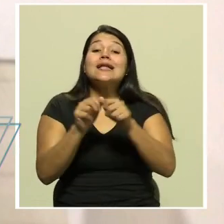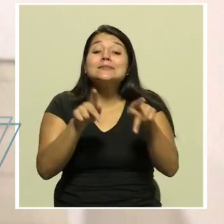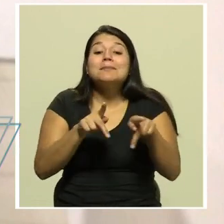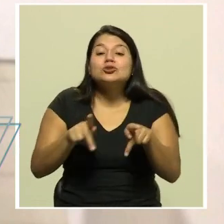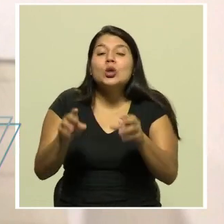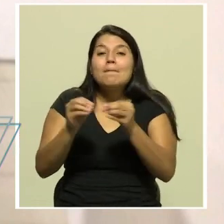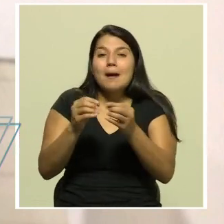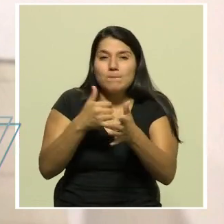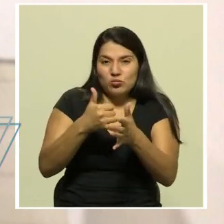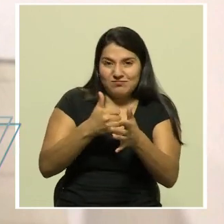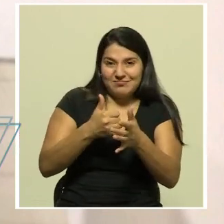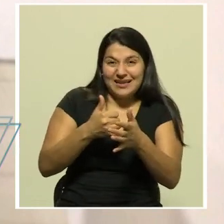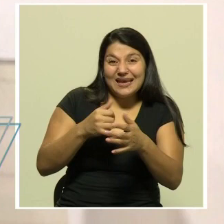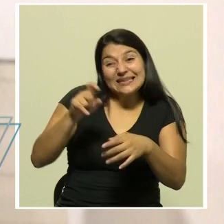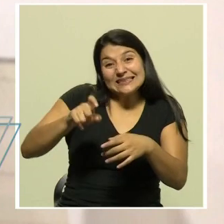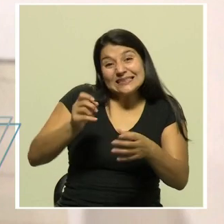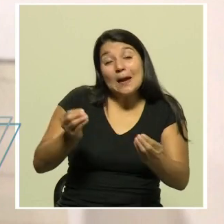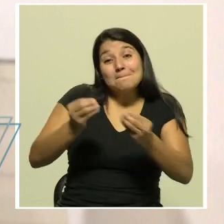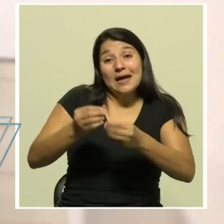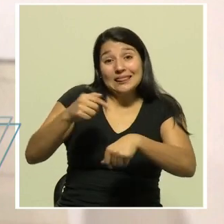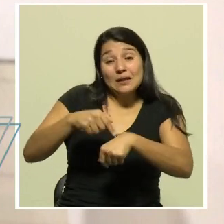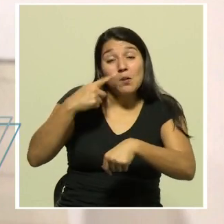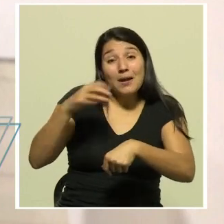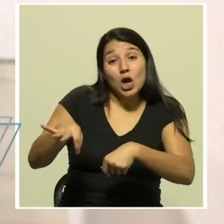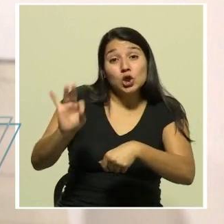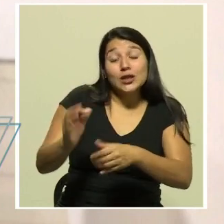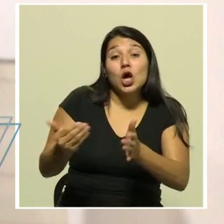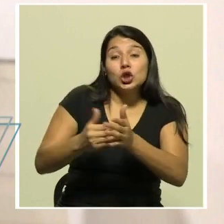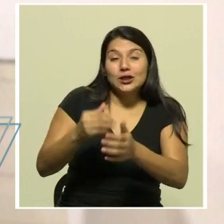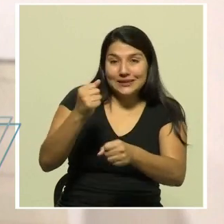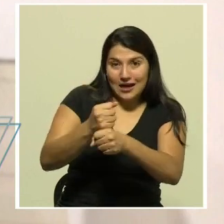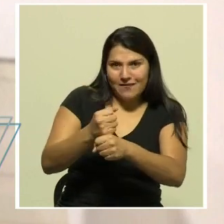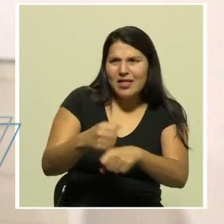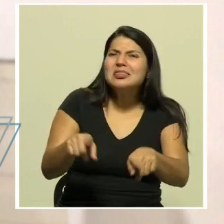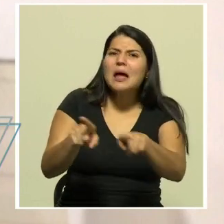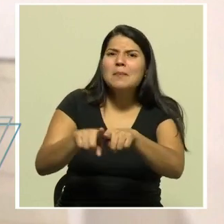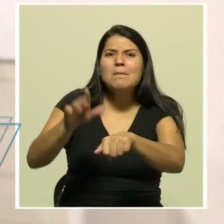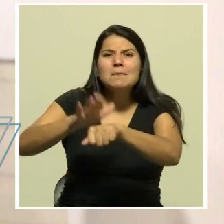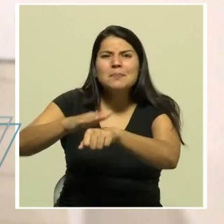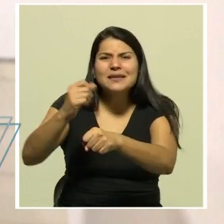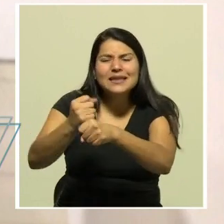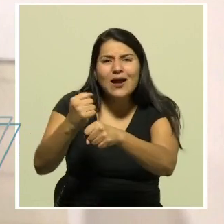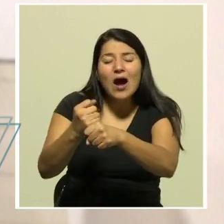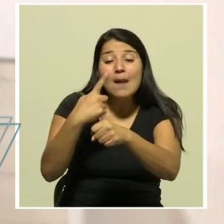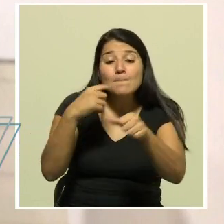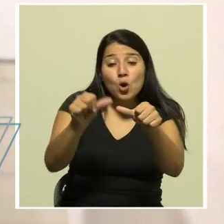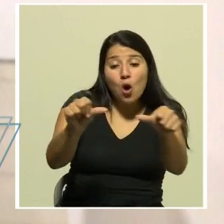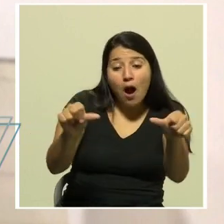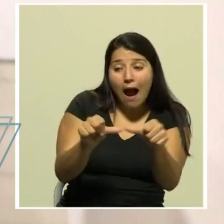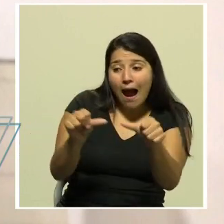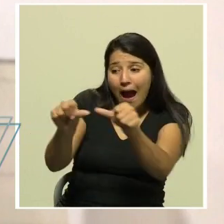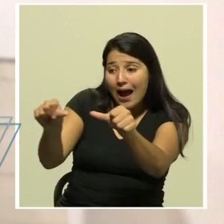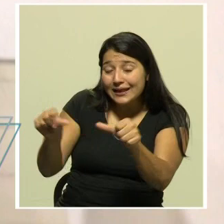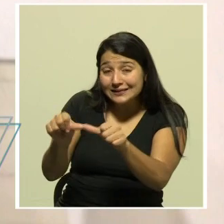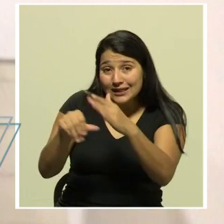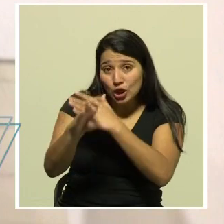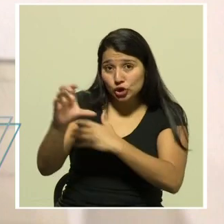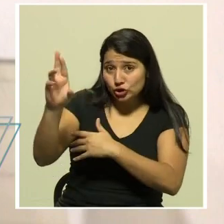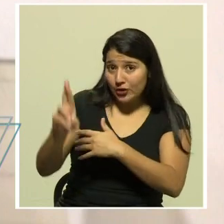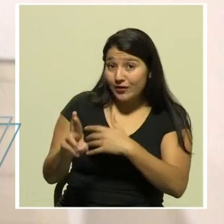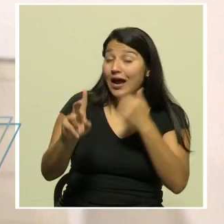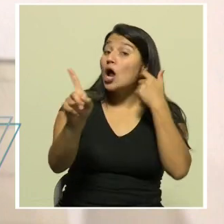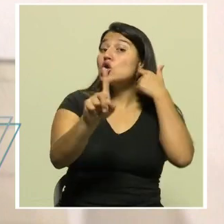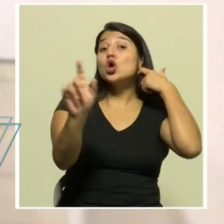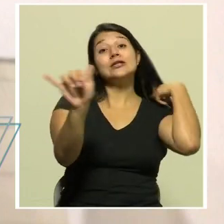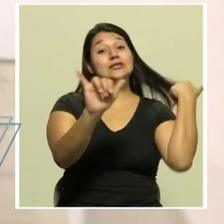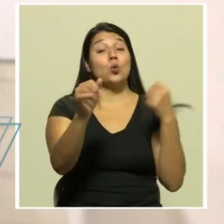laboral. Luego también lo podemos ver por áreas periféricas y del gran área metropolitana. No es lo mismo trabajar